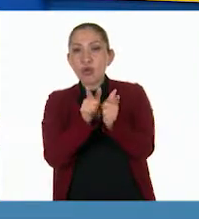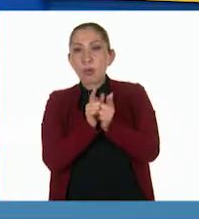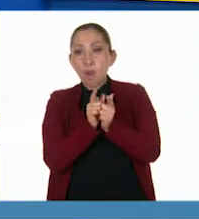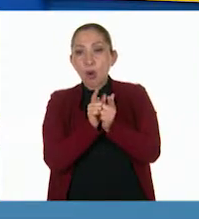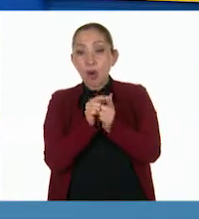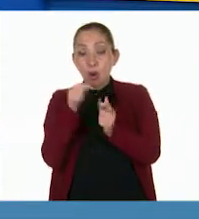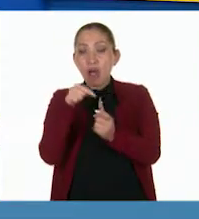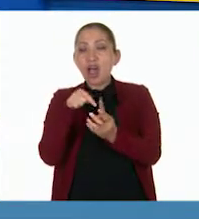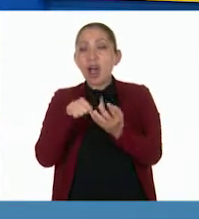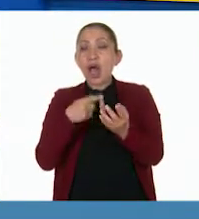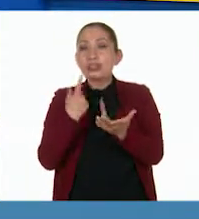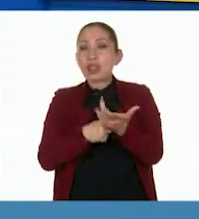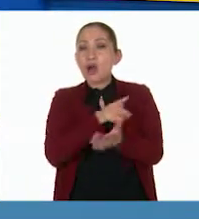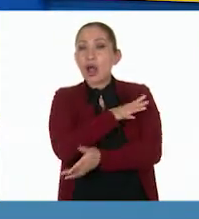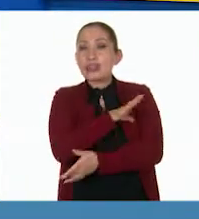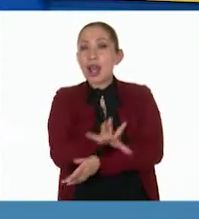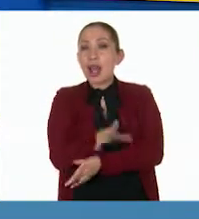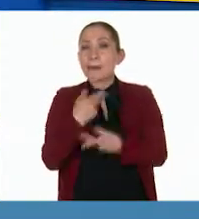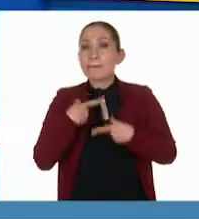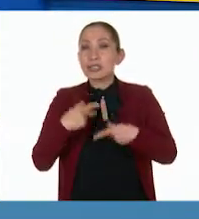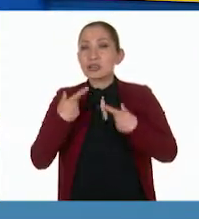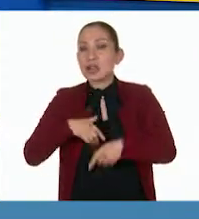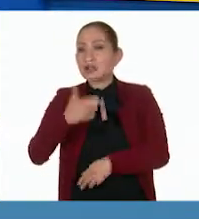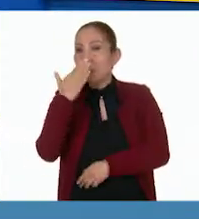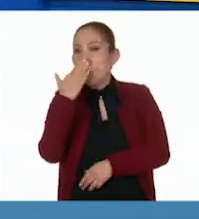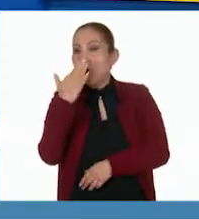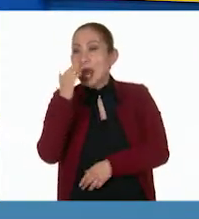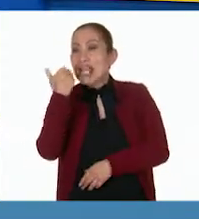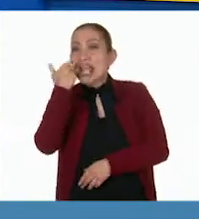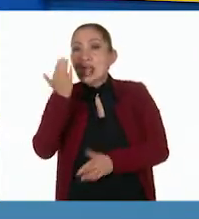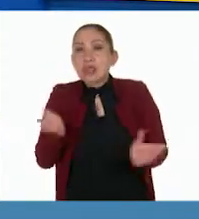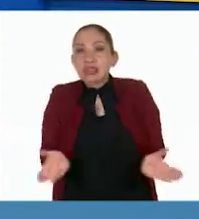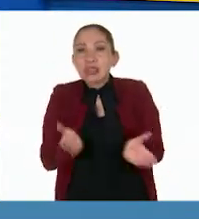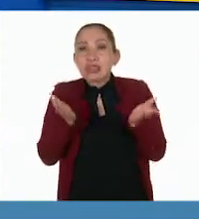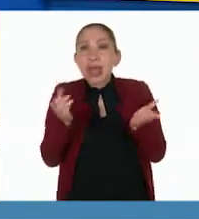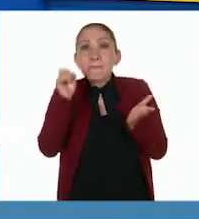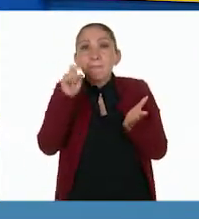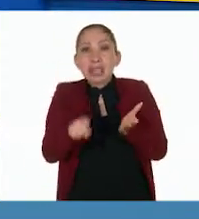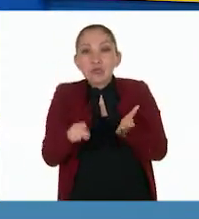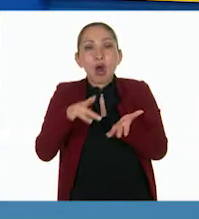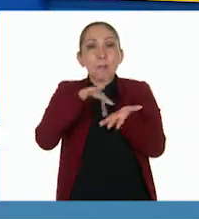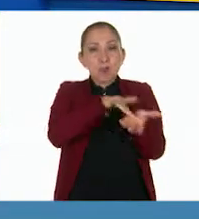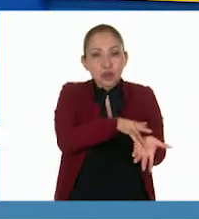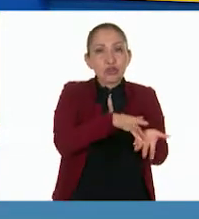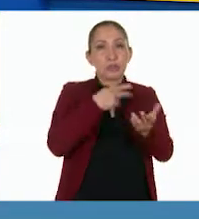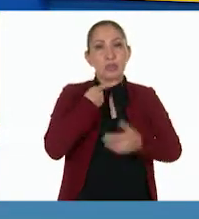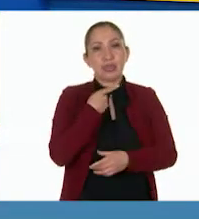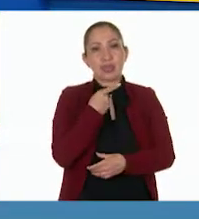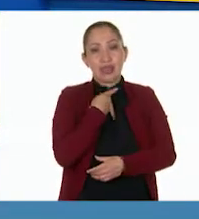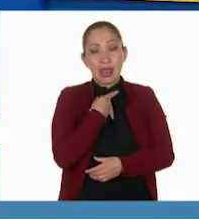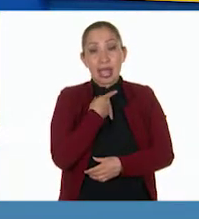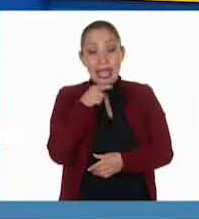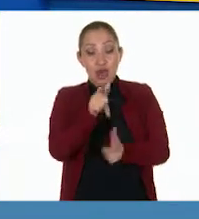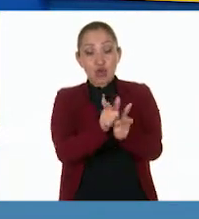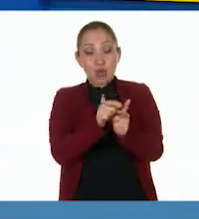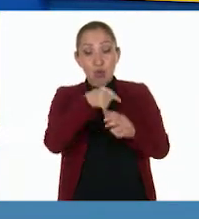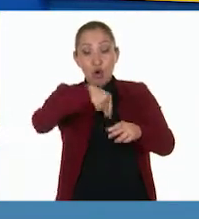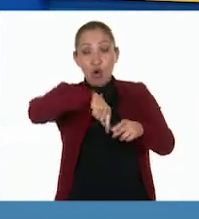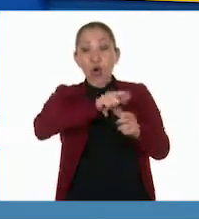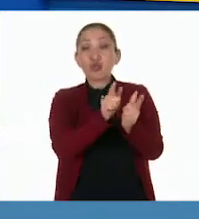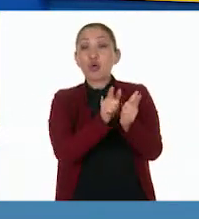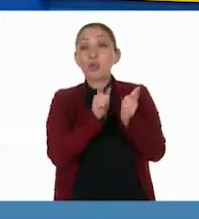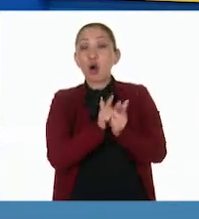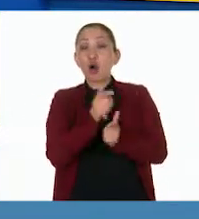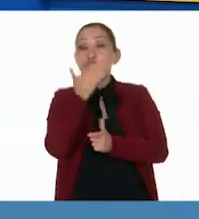por importantes generales y civiles sonorenses que querían impulsar el mismo proyecto político. En este grupo, llamado el